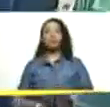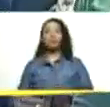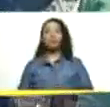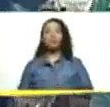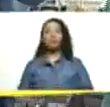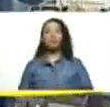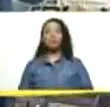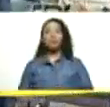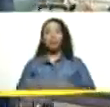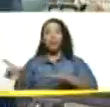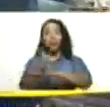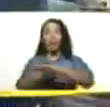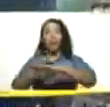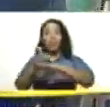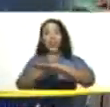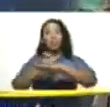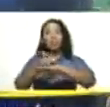El gobernador